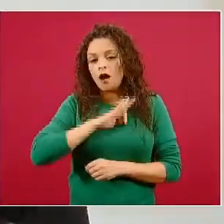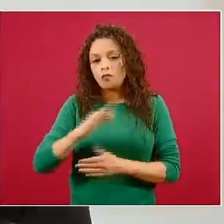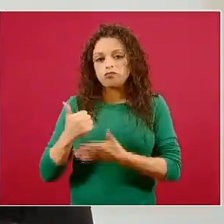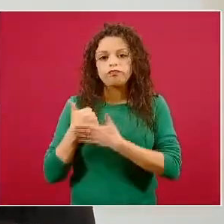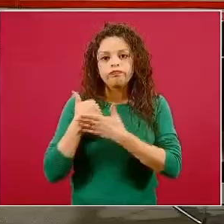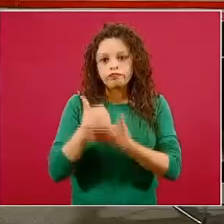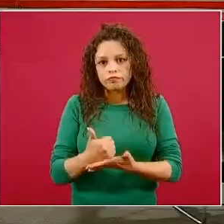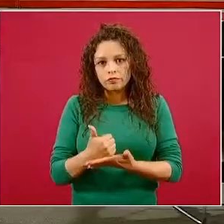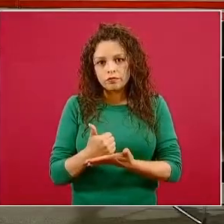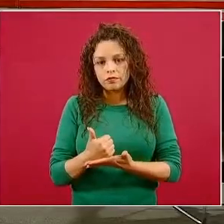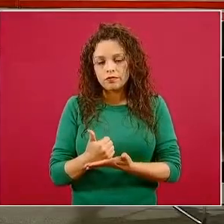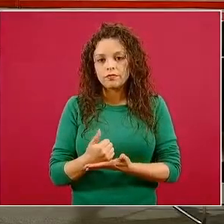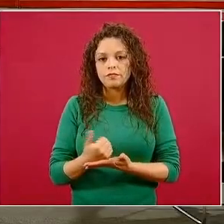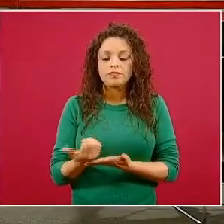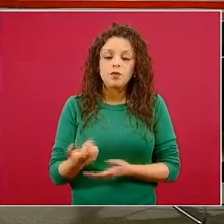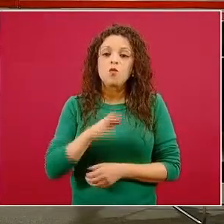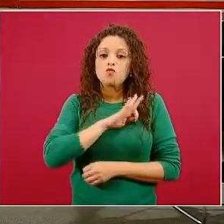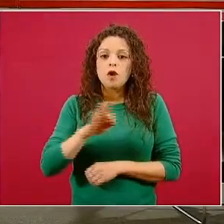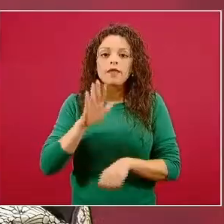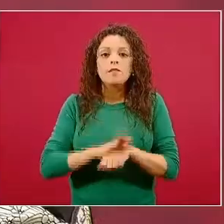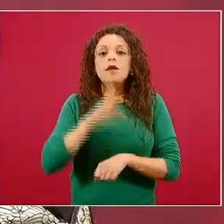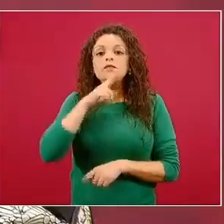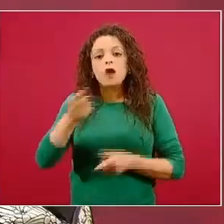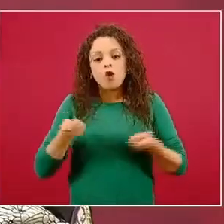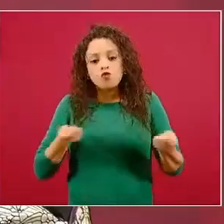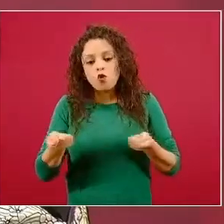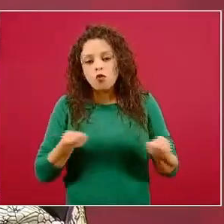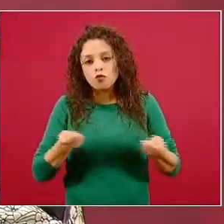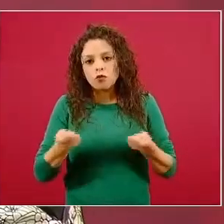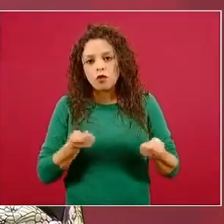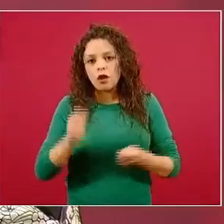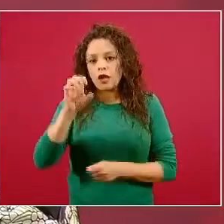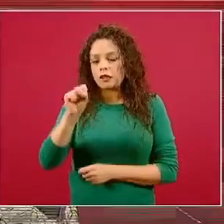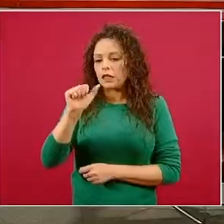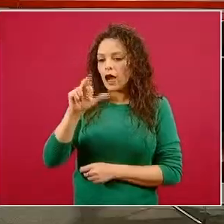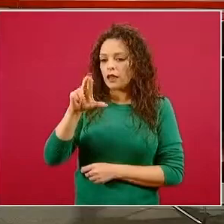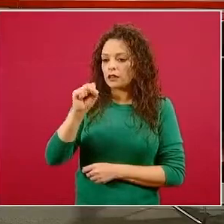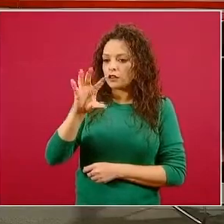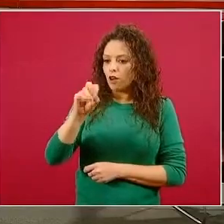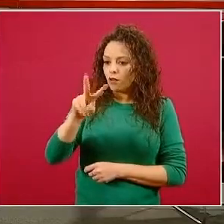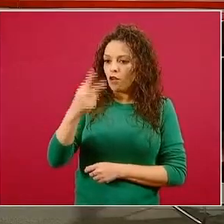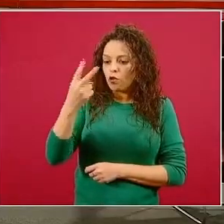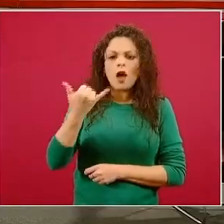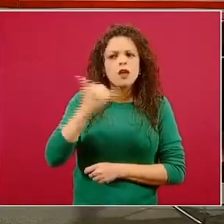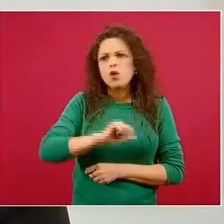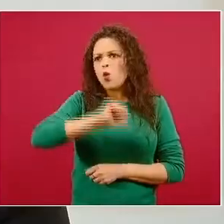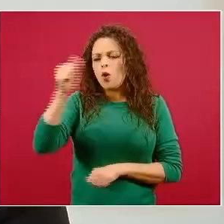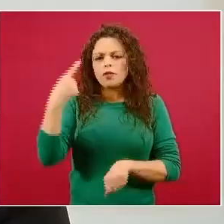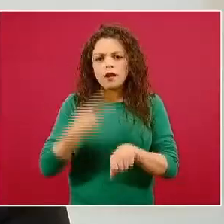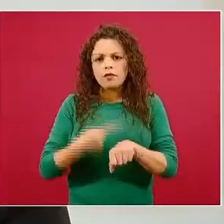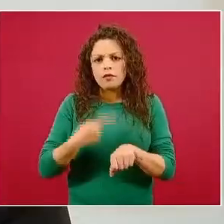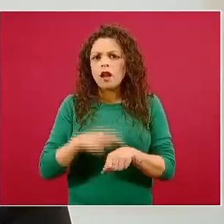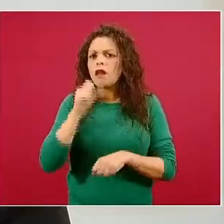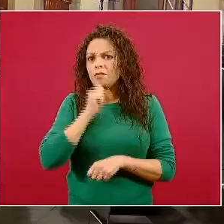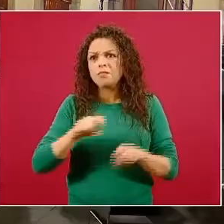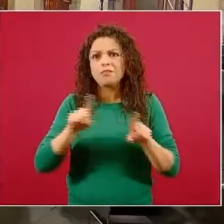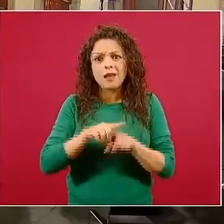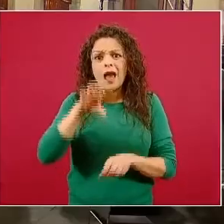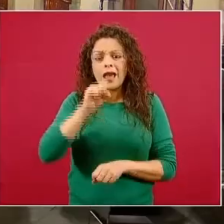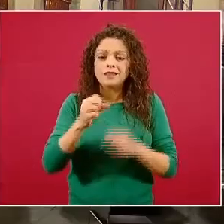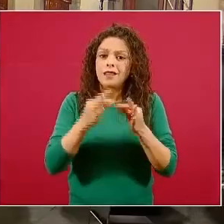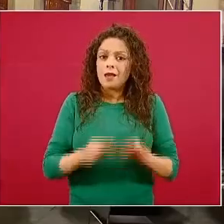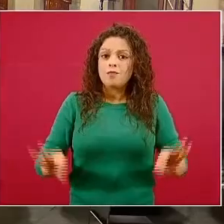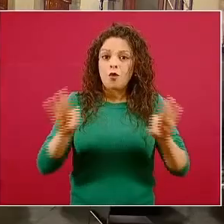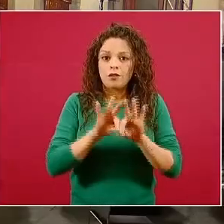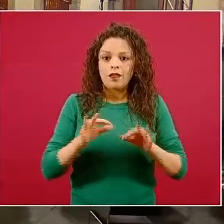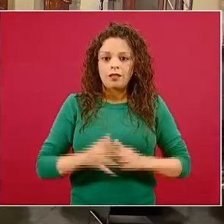puede dar para el control de SARS-CoV-2 y para el control de otras enfermedades que son muy importantes. Muchísimas gracias por